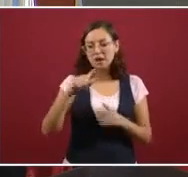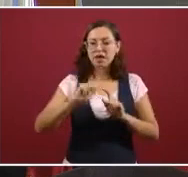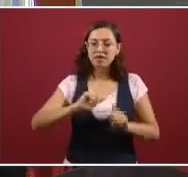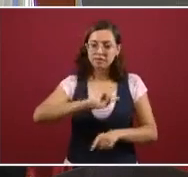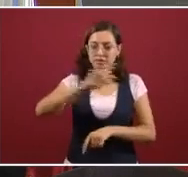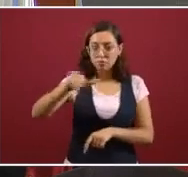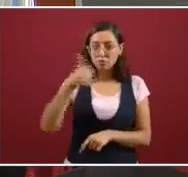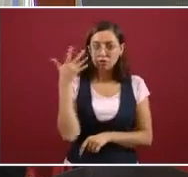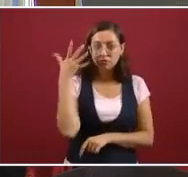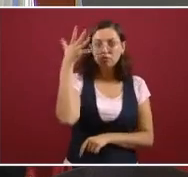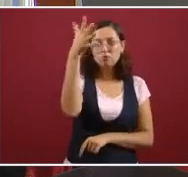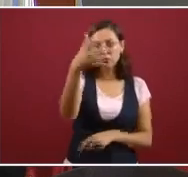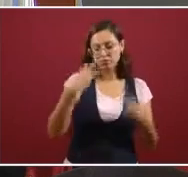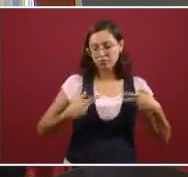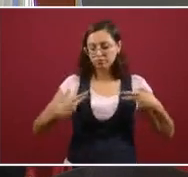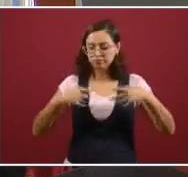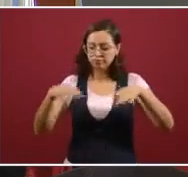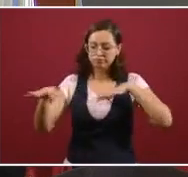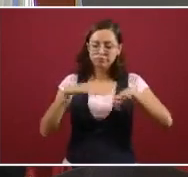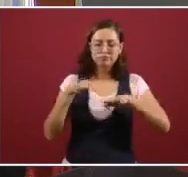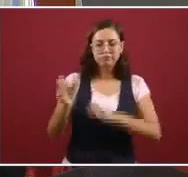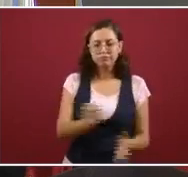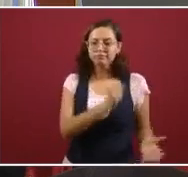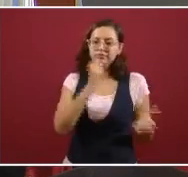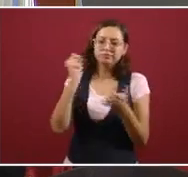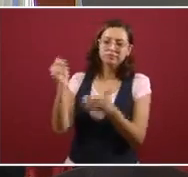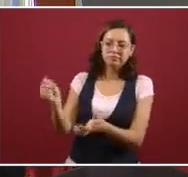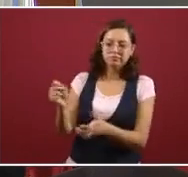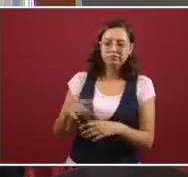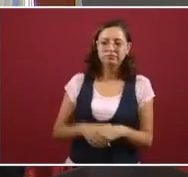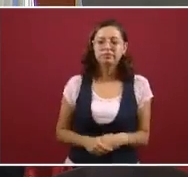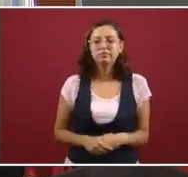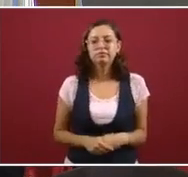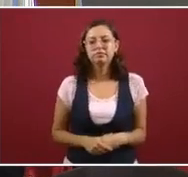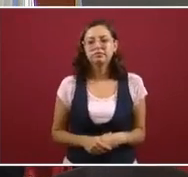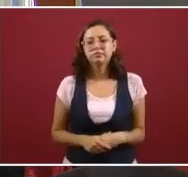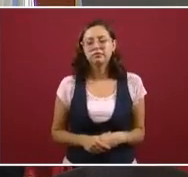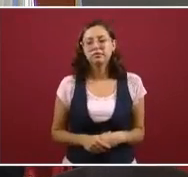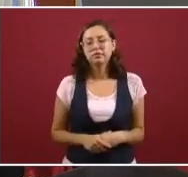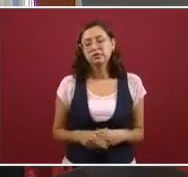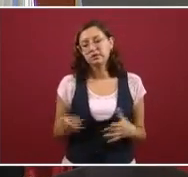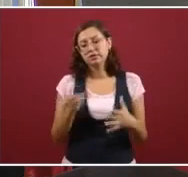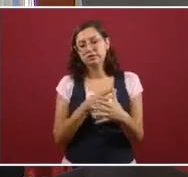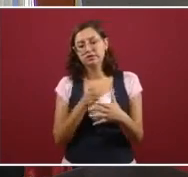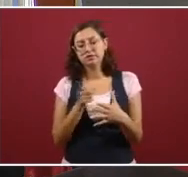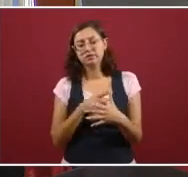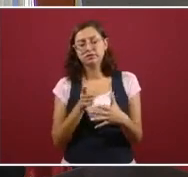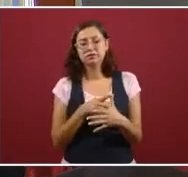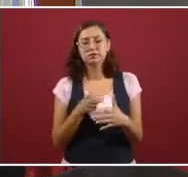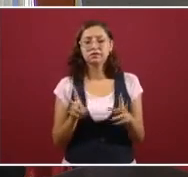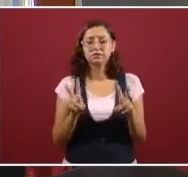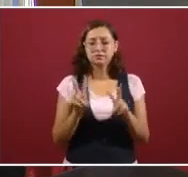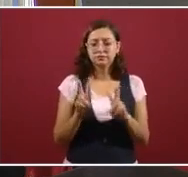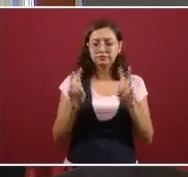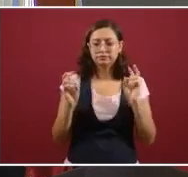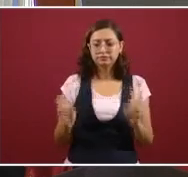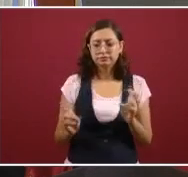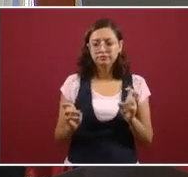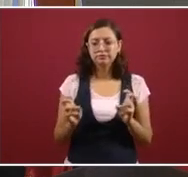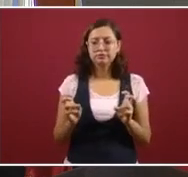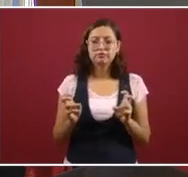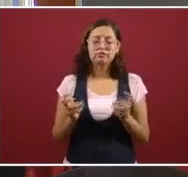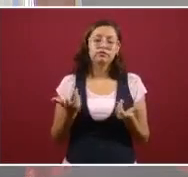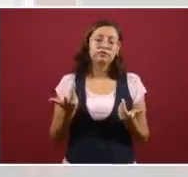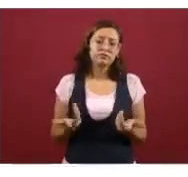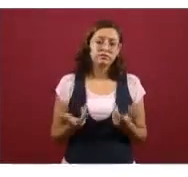transferidas a los trabajadores. Y el último punto, el que está señalado ahí hacia la izquierda, tiene que ver con las comisiones y tiene que ver con